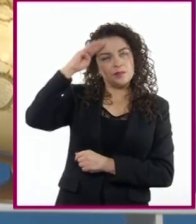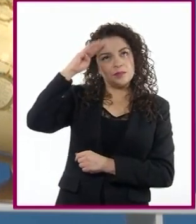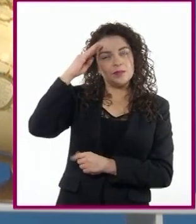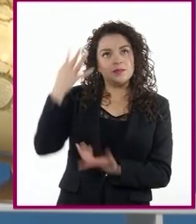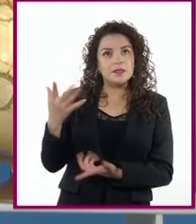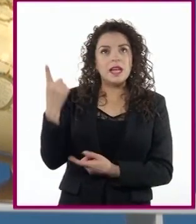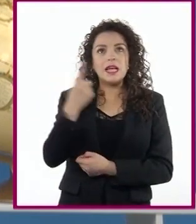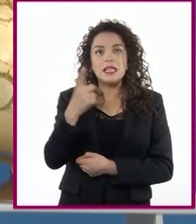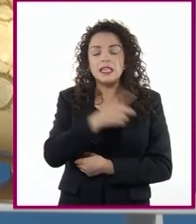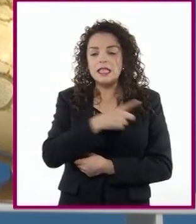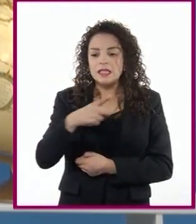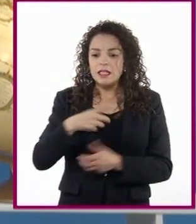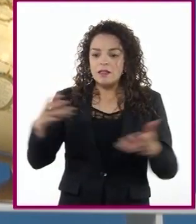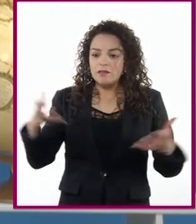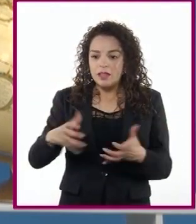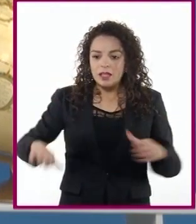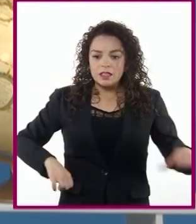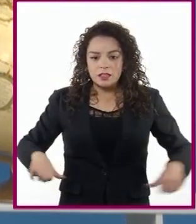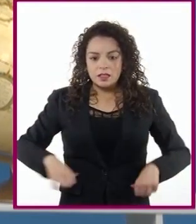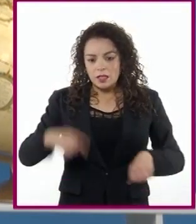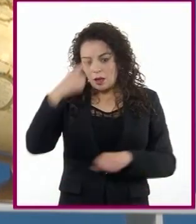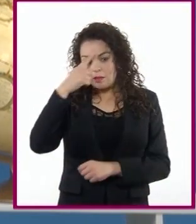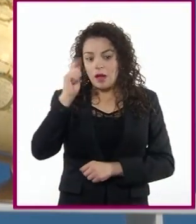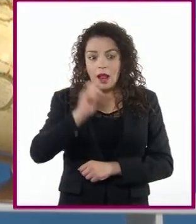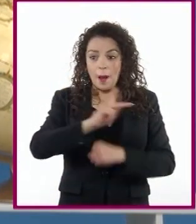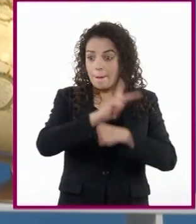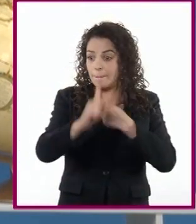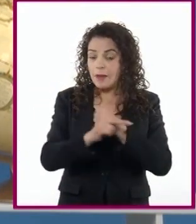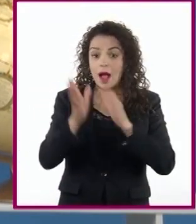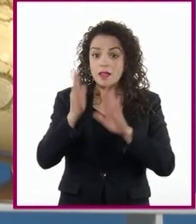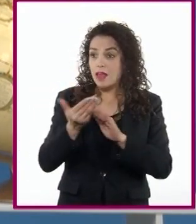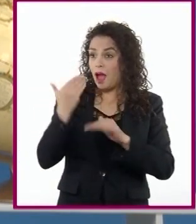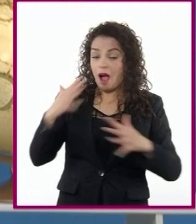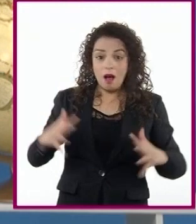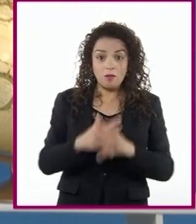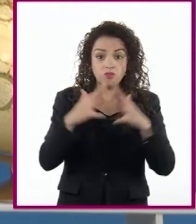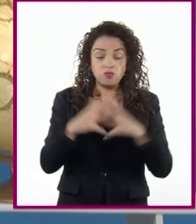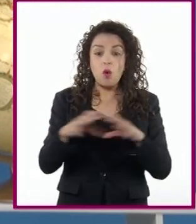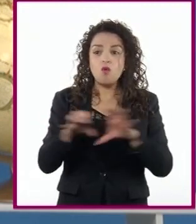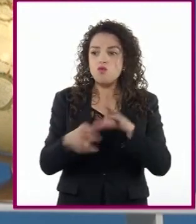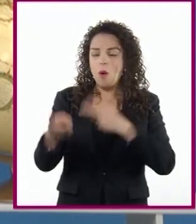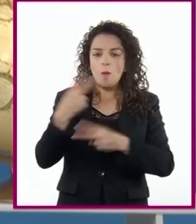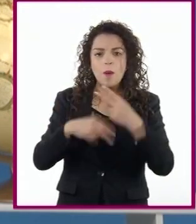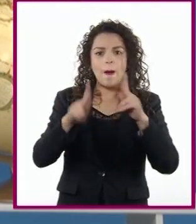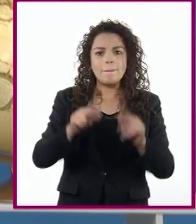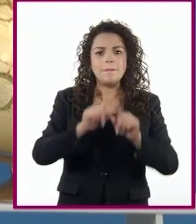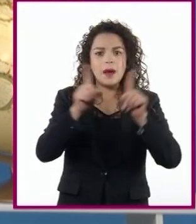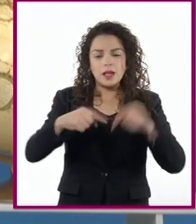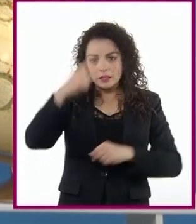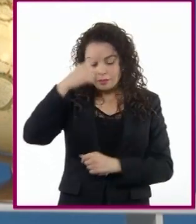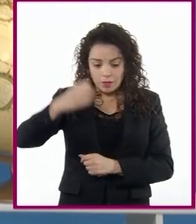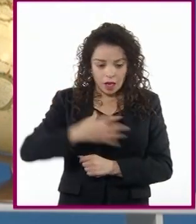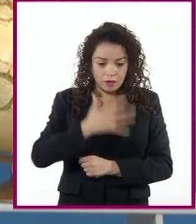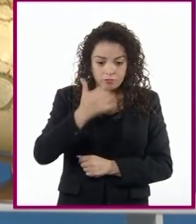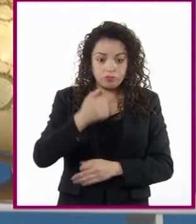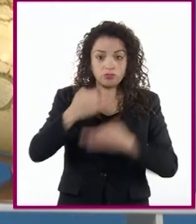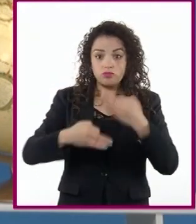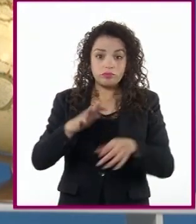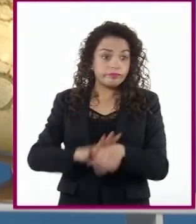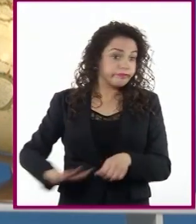a cabo para que, en países donde han ocurrido guerras, suceda una situación de paz, acompañada de un bienestar para la mayoría de la